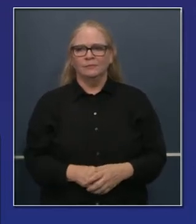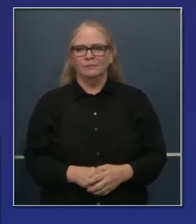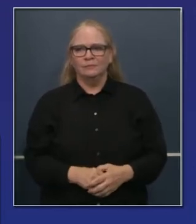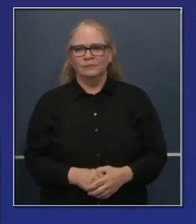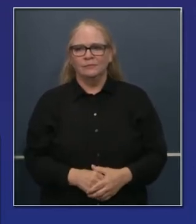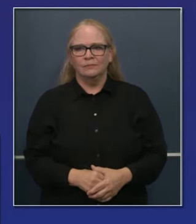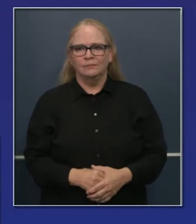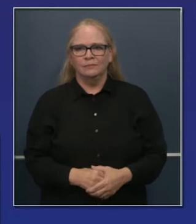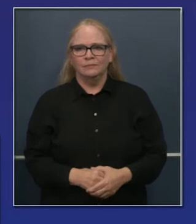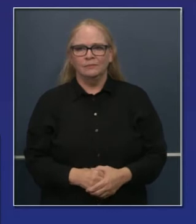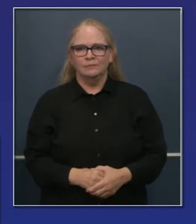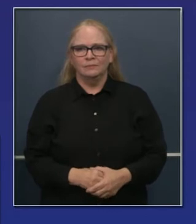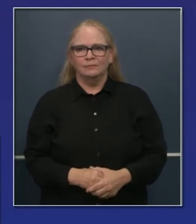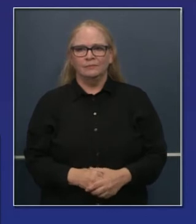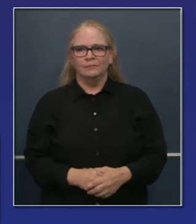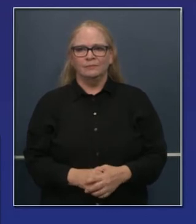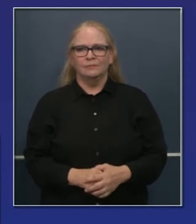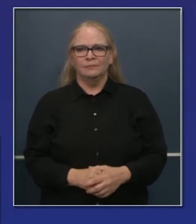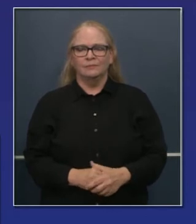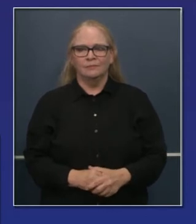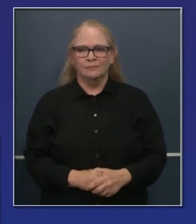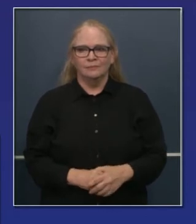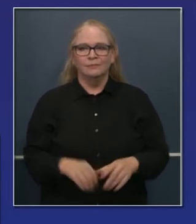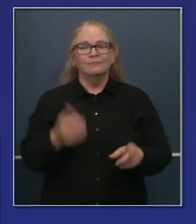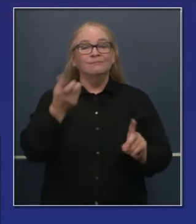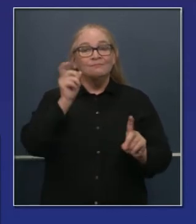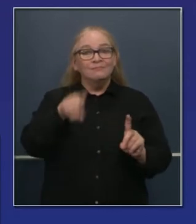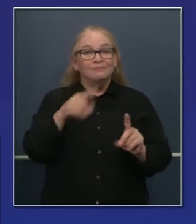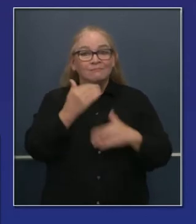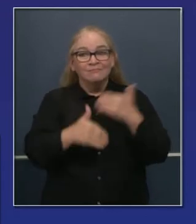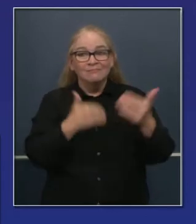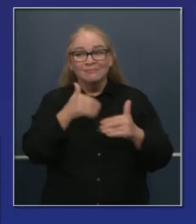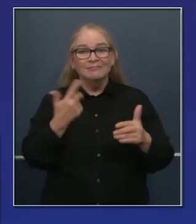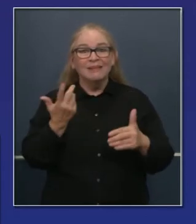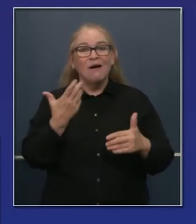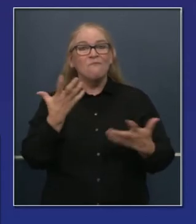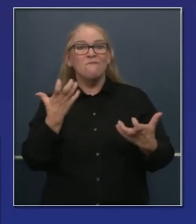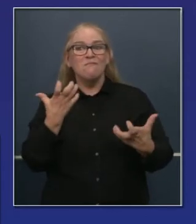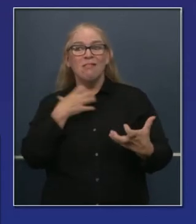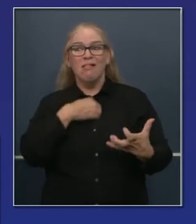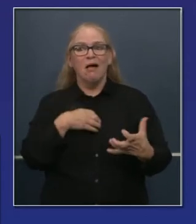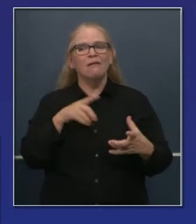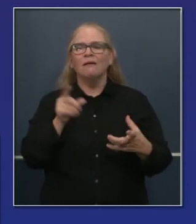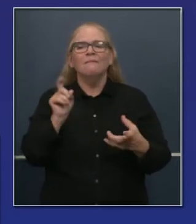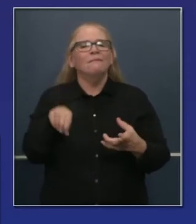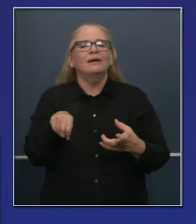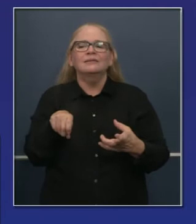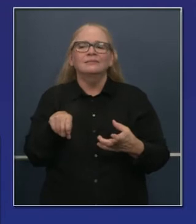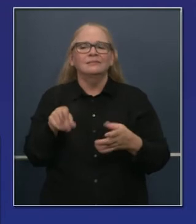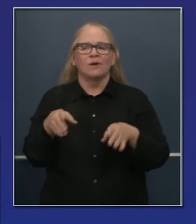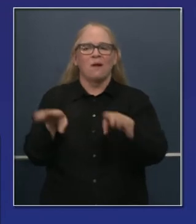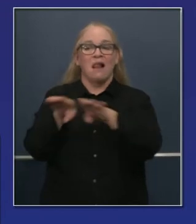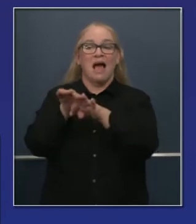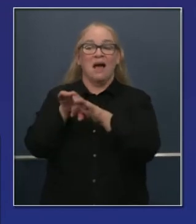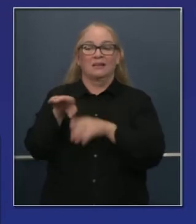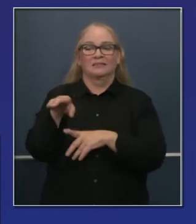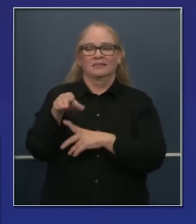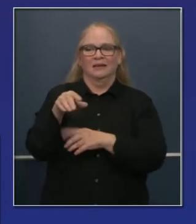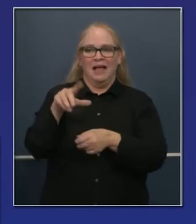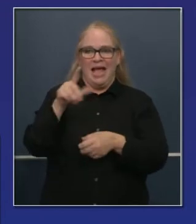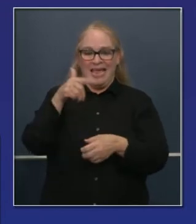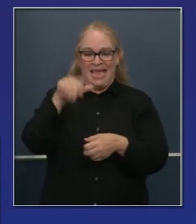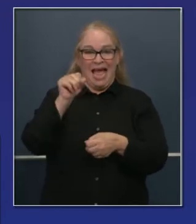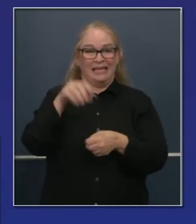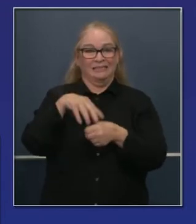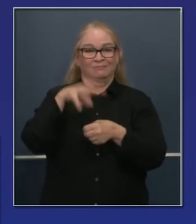proceso de cerrar el deseo la necesidad de cerrar plantas que contaminan y el